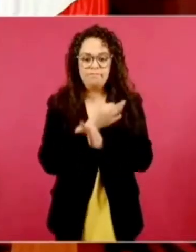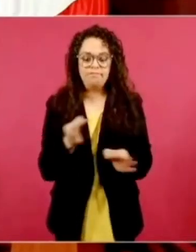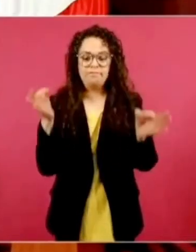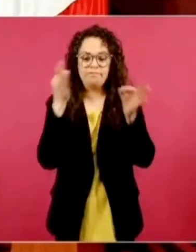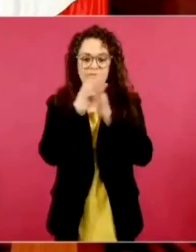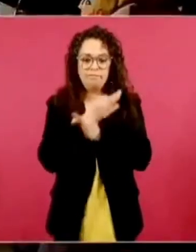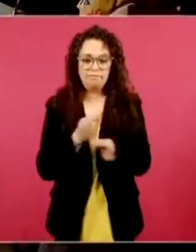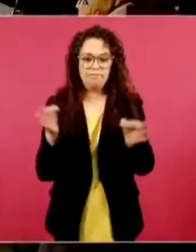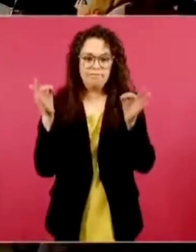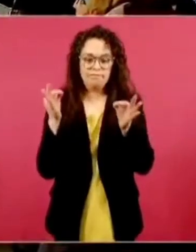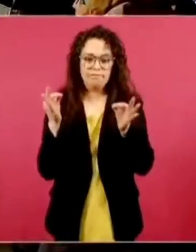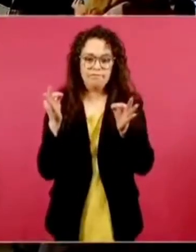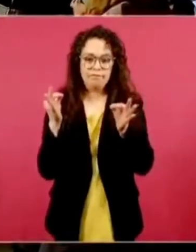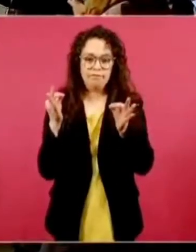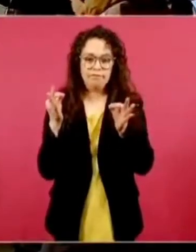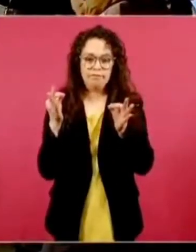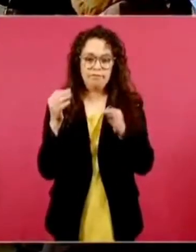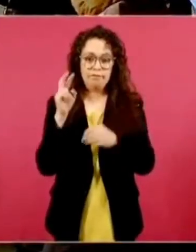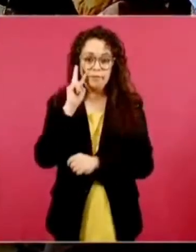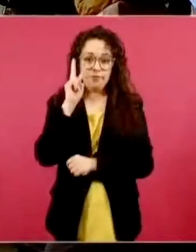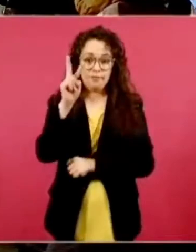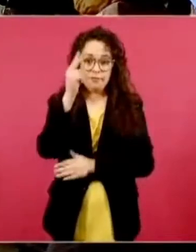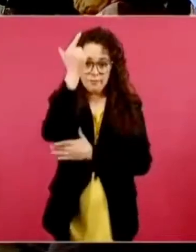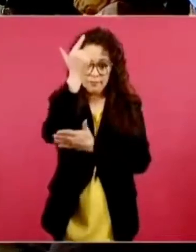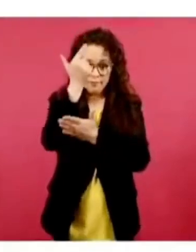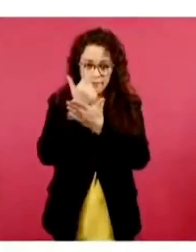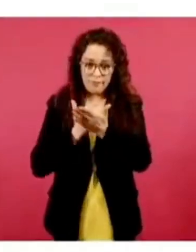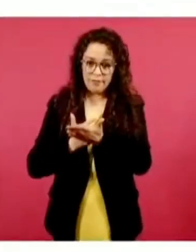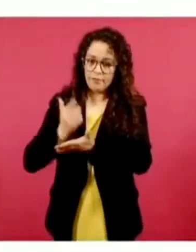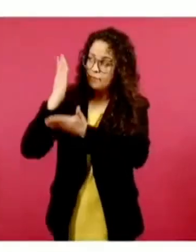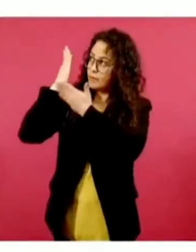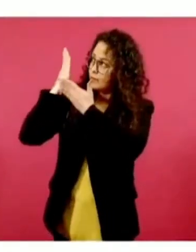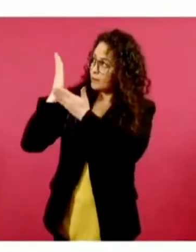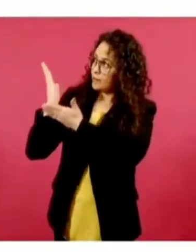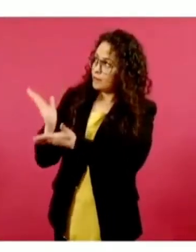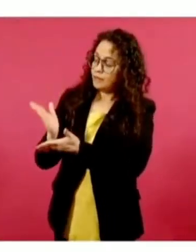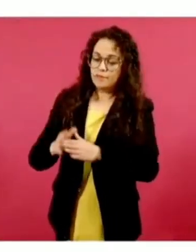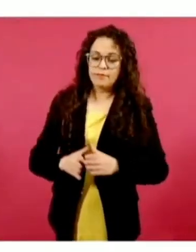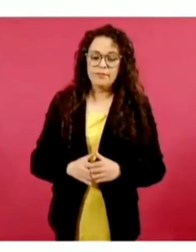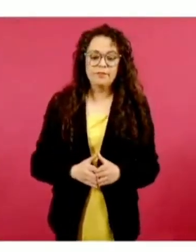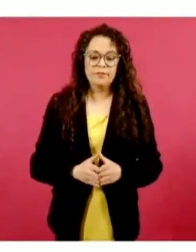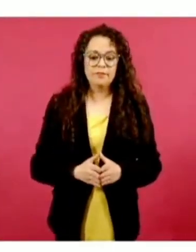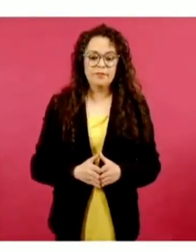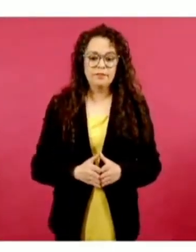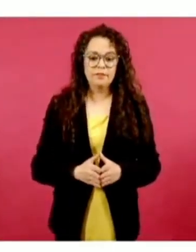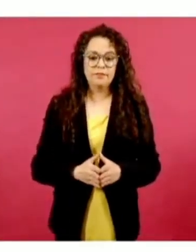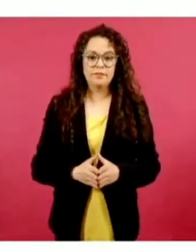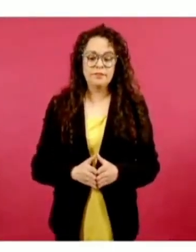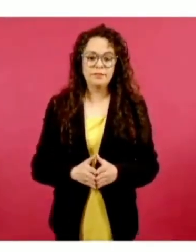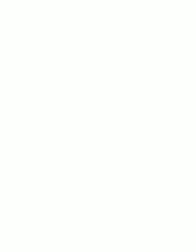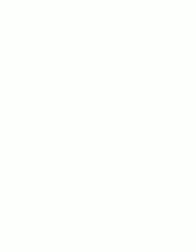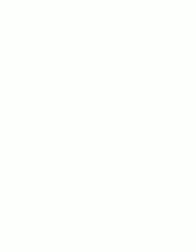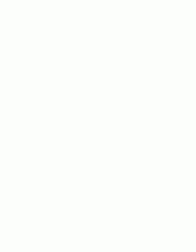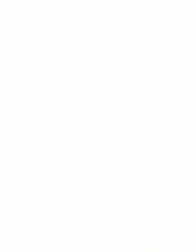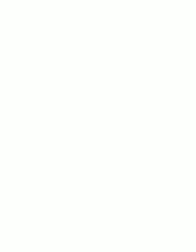Y miren, nada más en este caso,